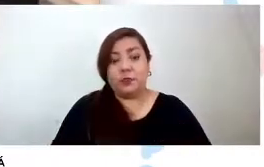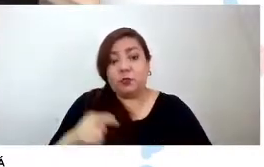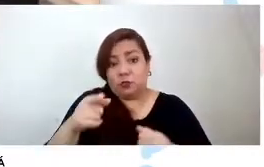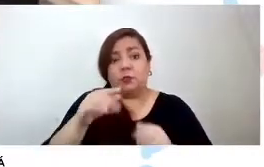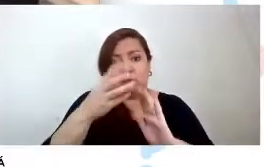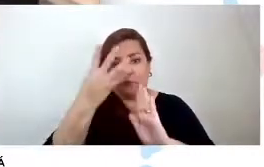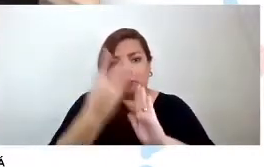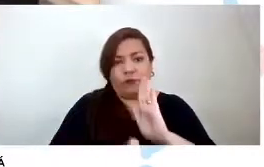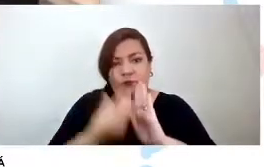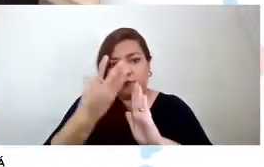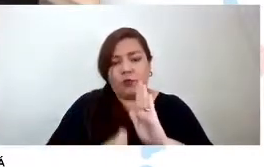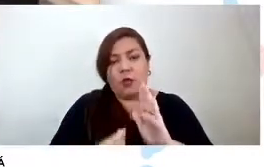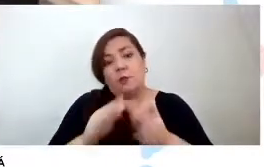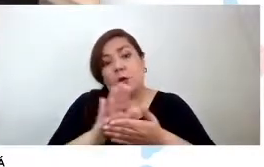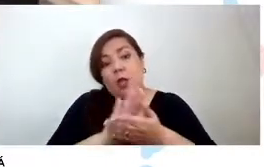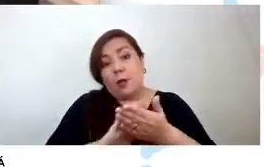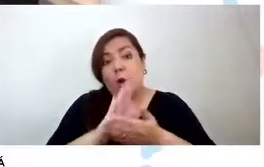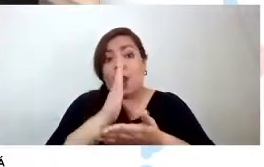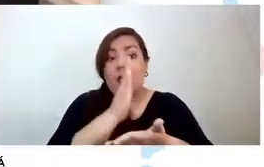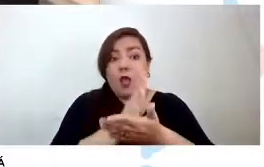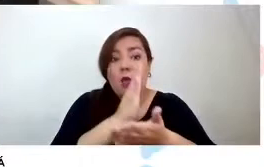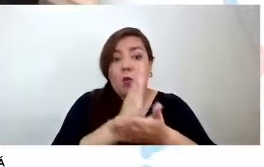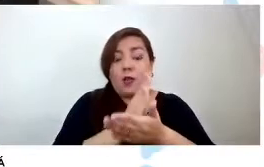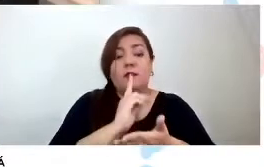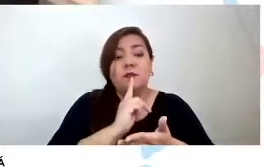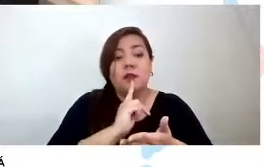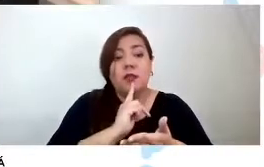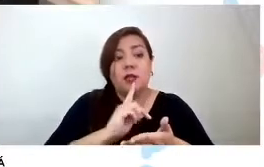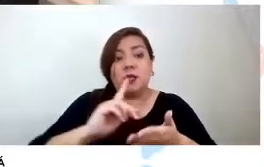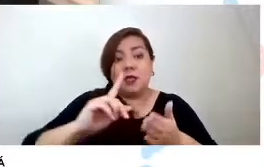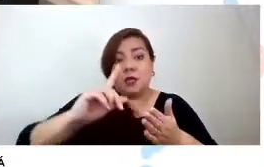sea, si en una escuela tienen impresoras 3D,